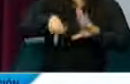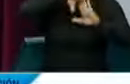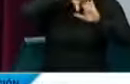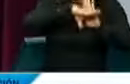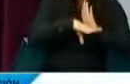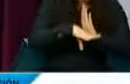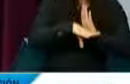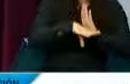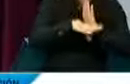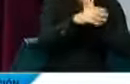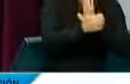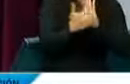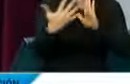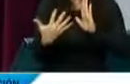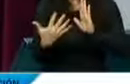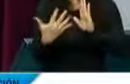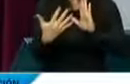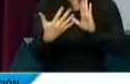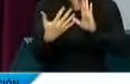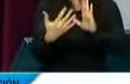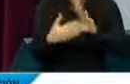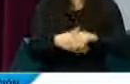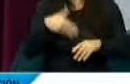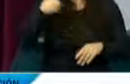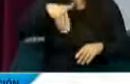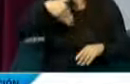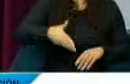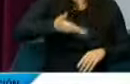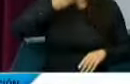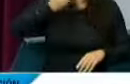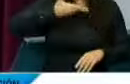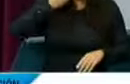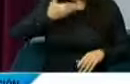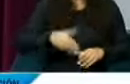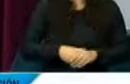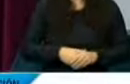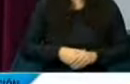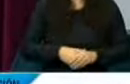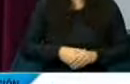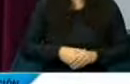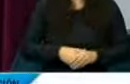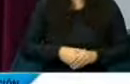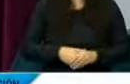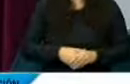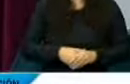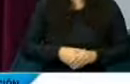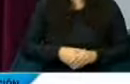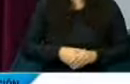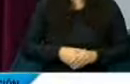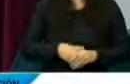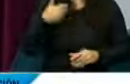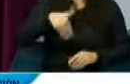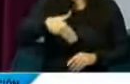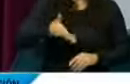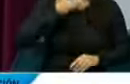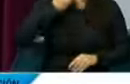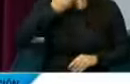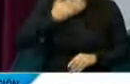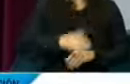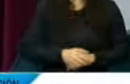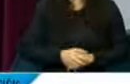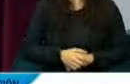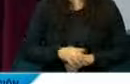defender lo que nosotros necesitamos, que es de seguir enseñando en buenas condiciones. ¿Cómo vamos a pretender de que los niños con la panza